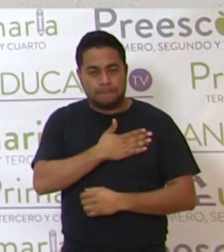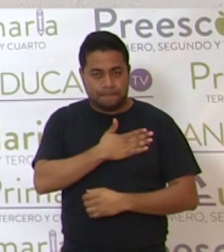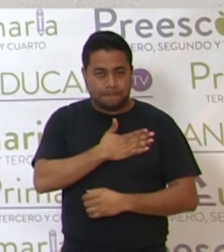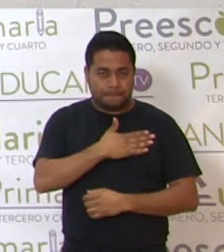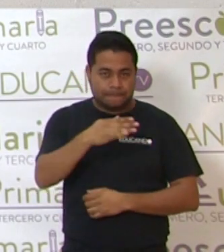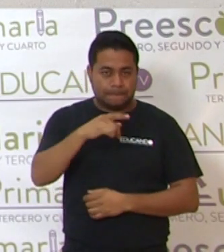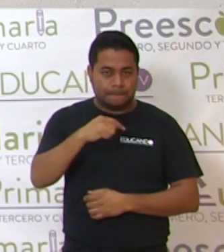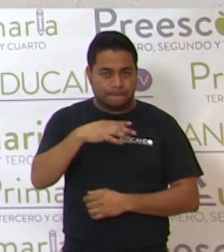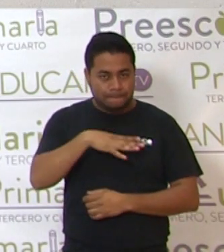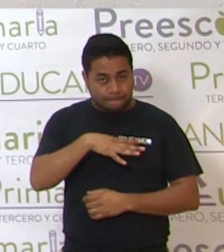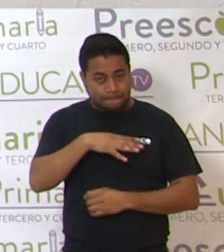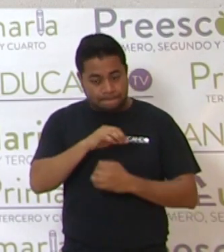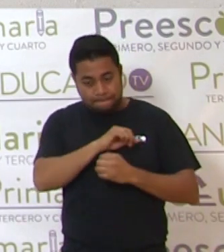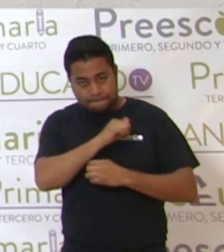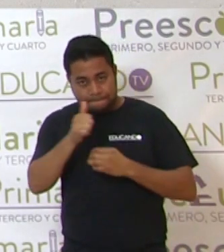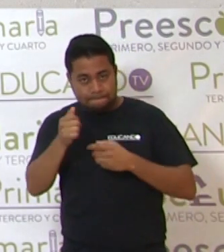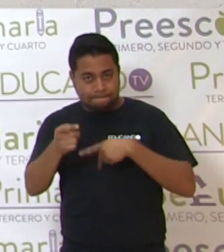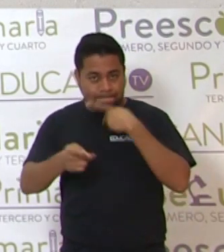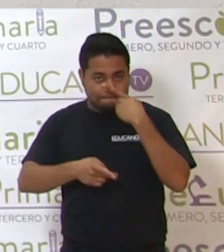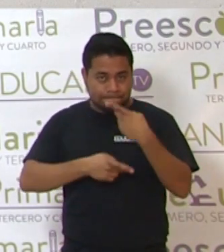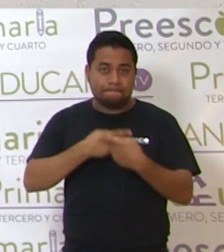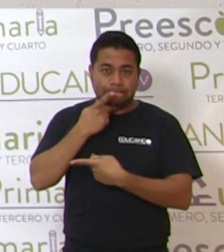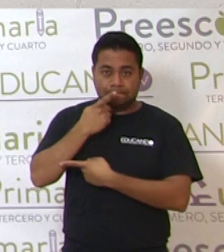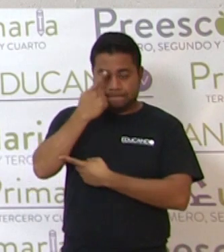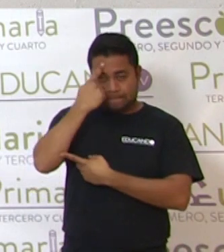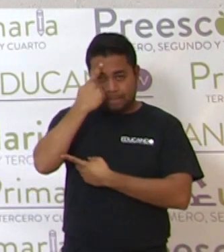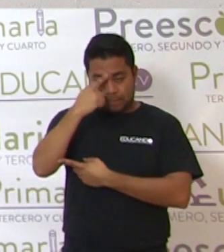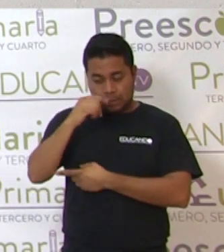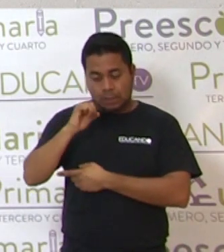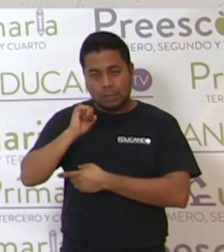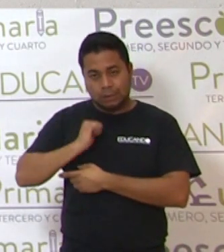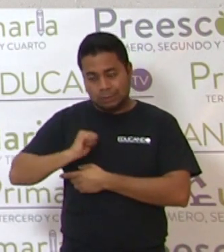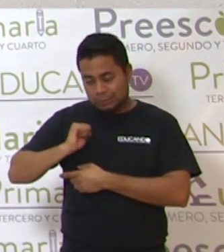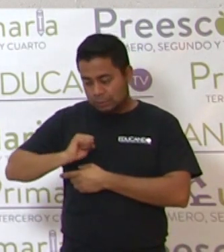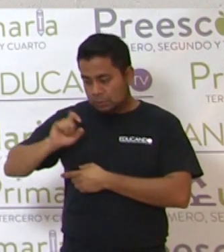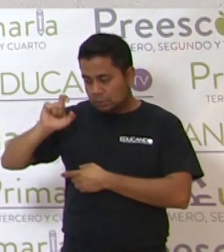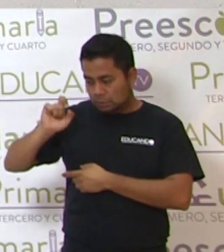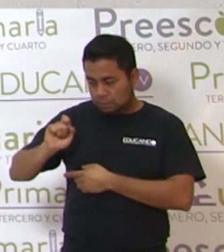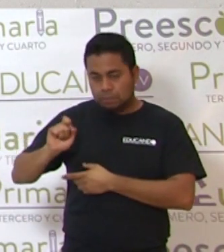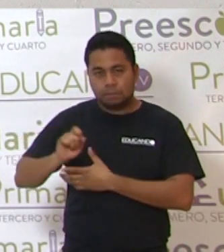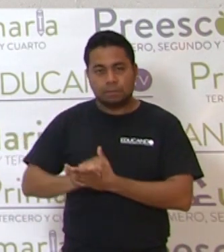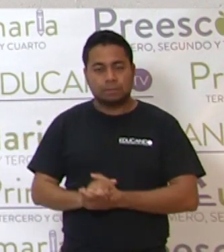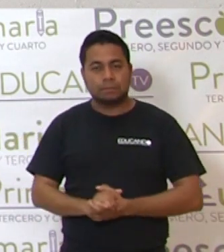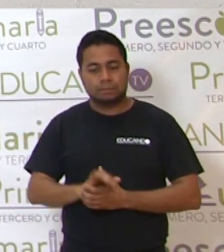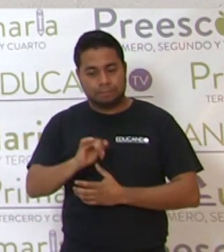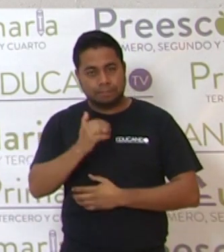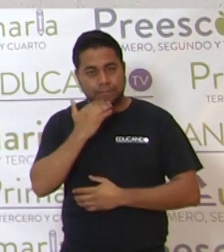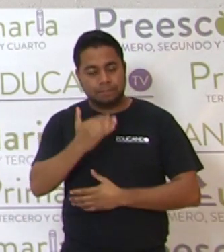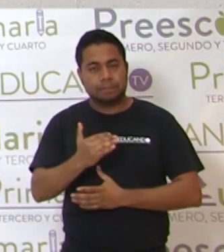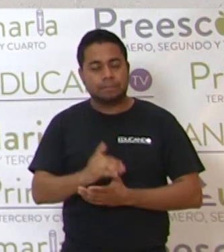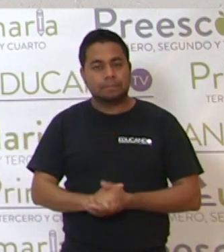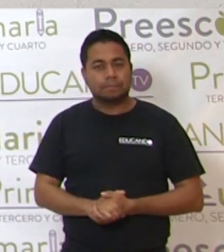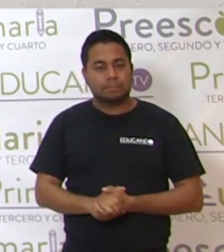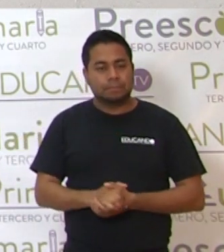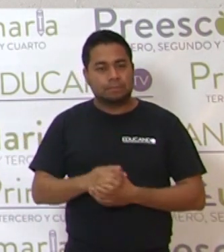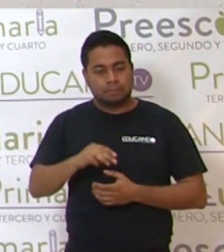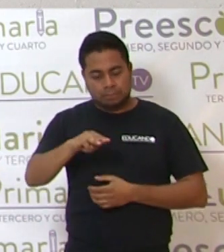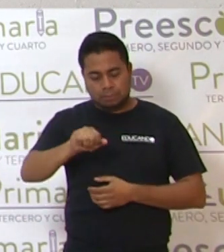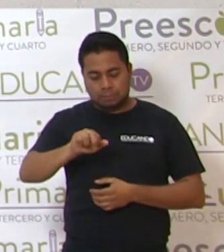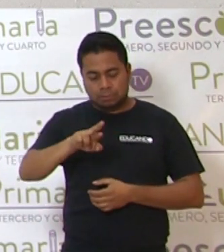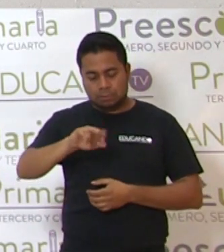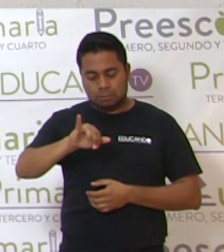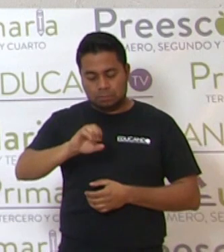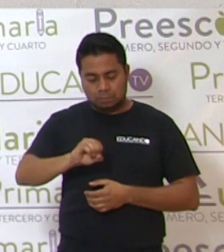poeta, también del siglo XX, ¿sí? Aquí Mario